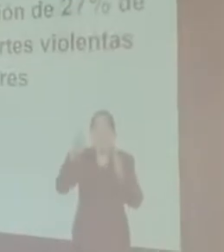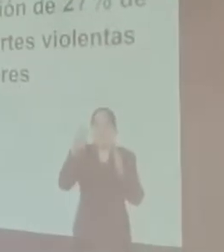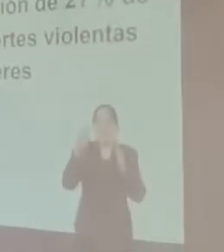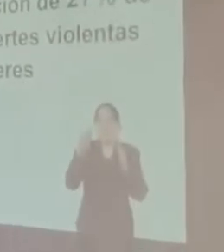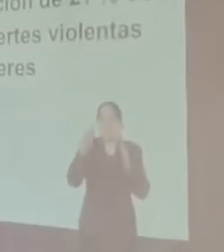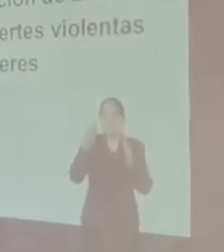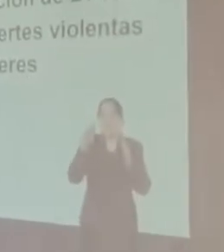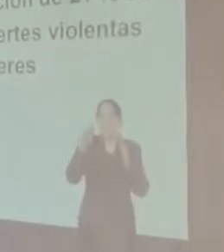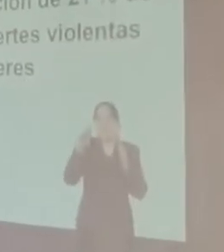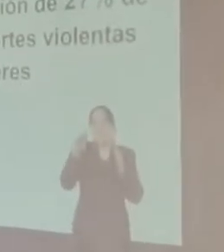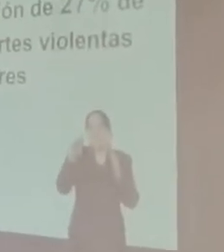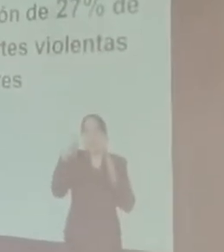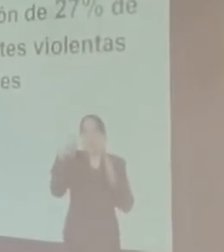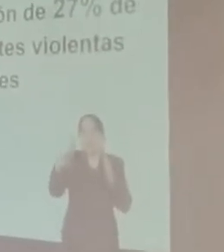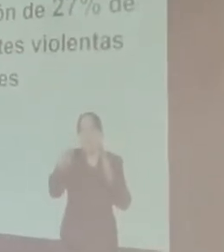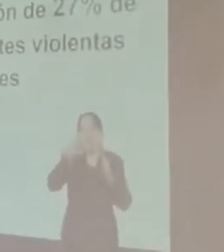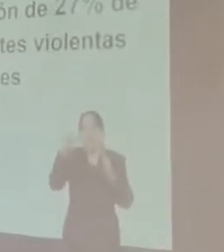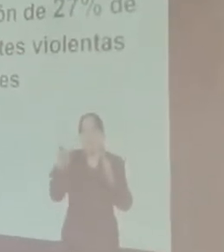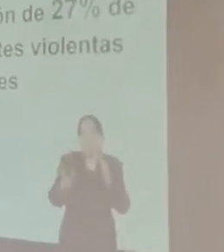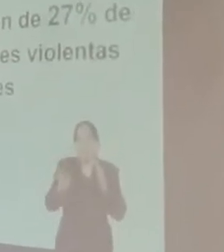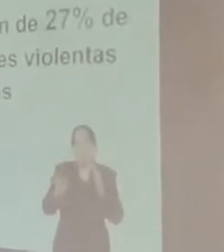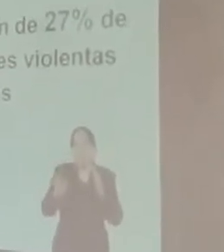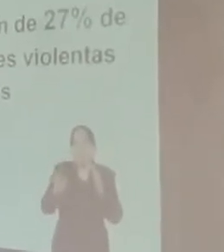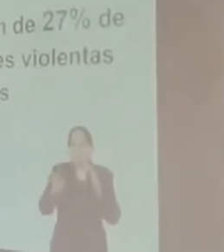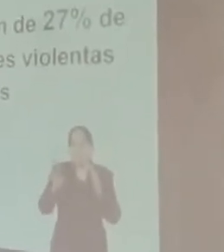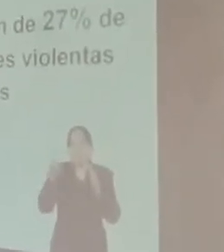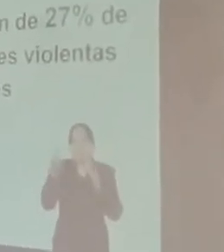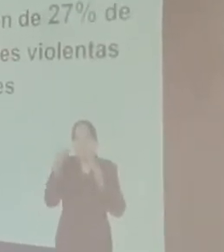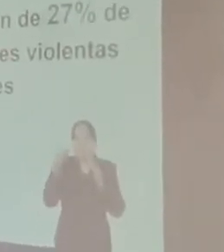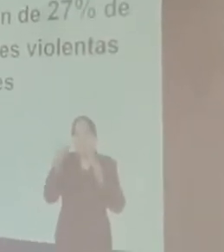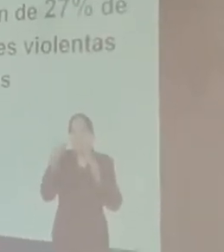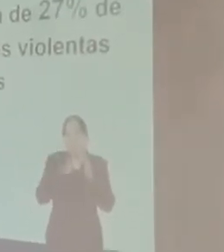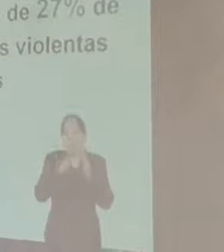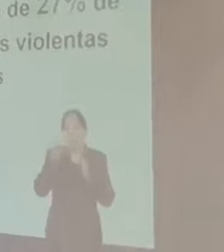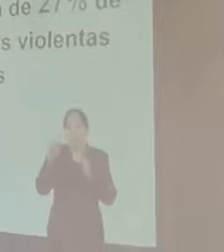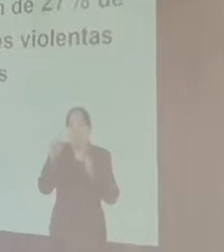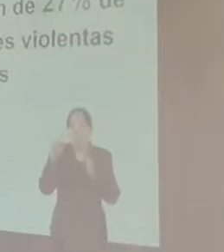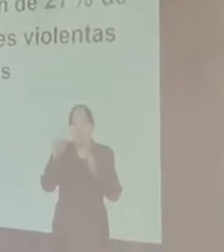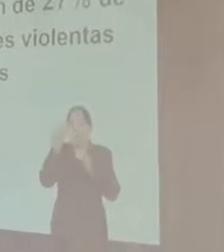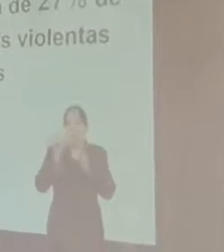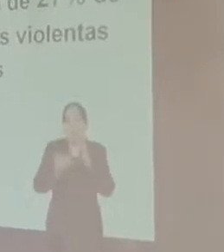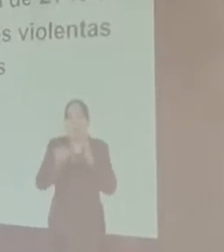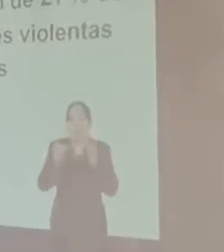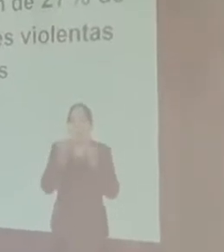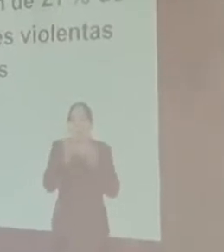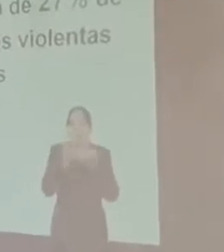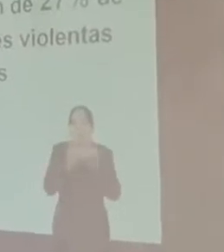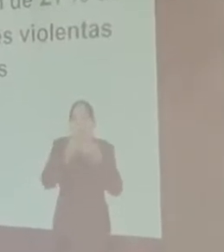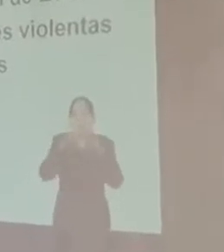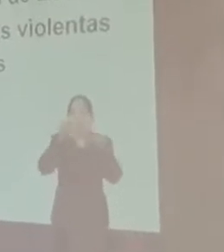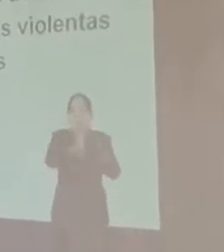varios artistas. Juan Gabriel fue uno de los que llenó el Auditorio Nacional, y hoy, pues